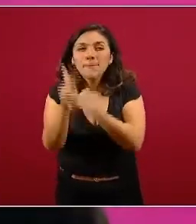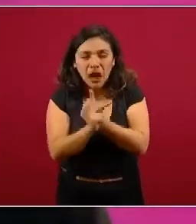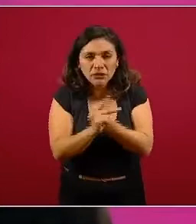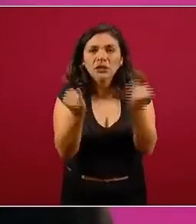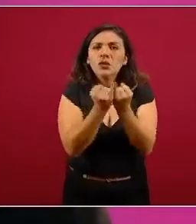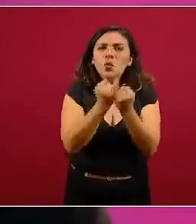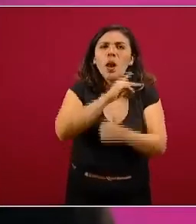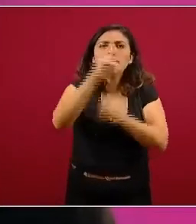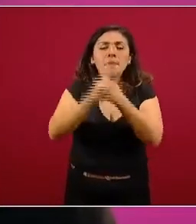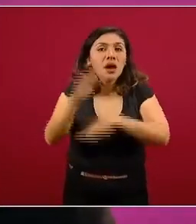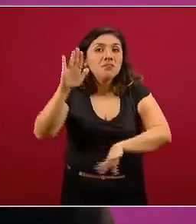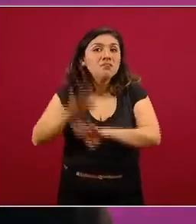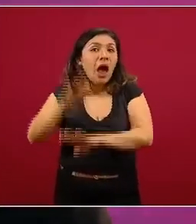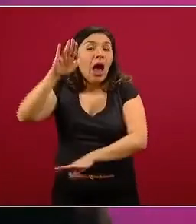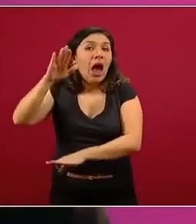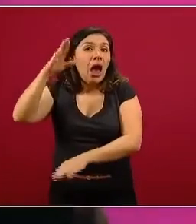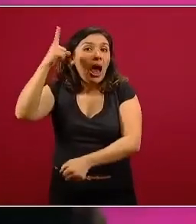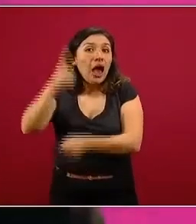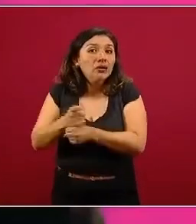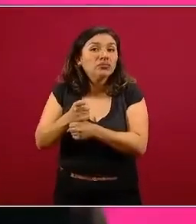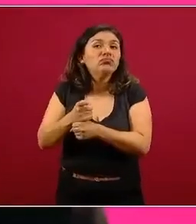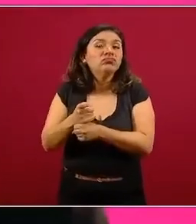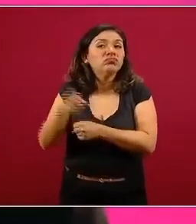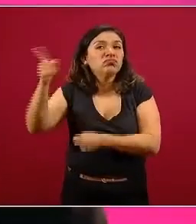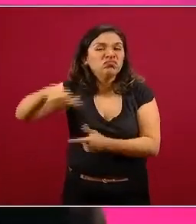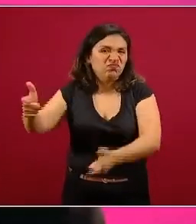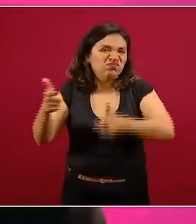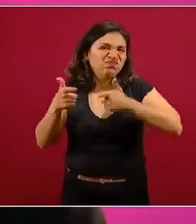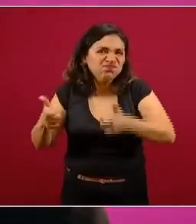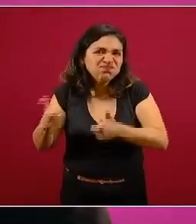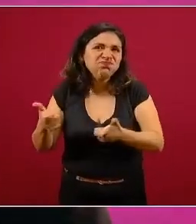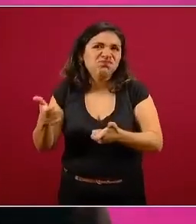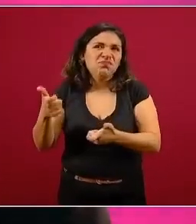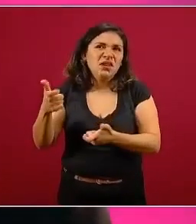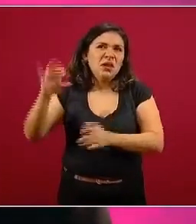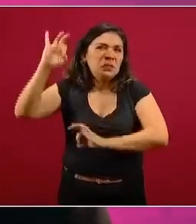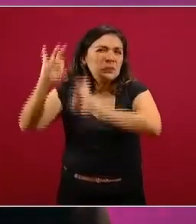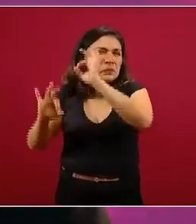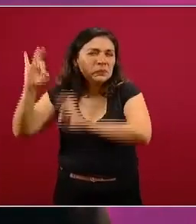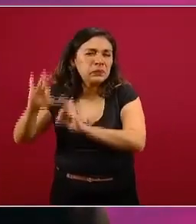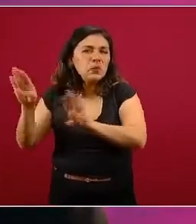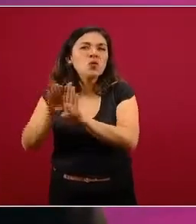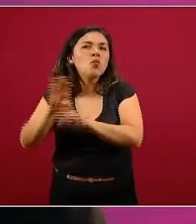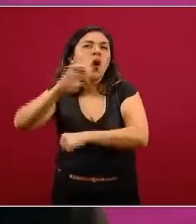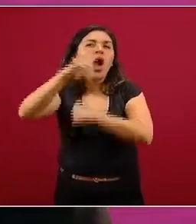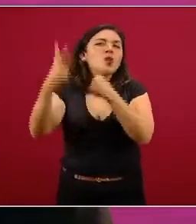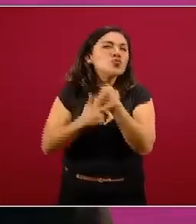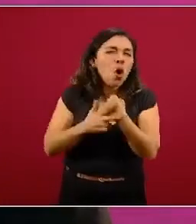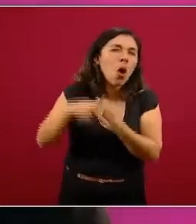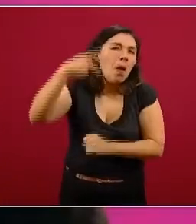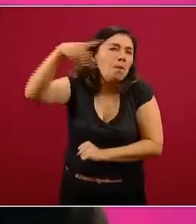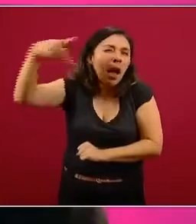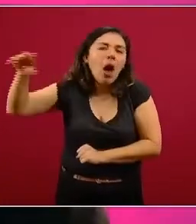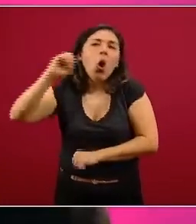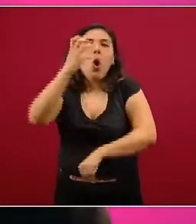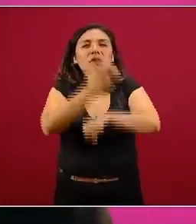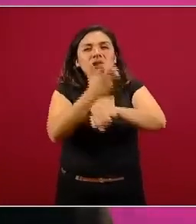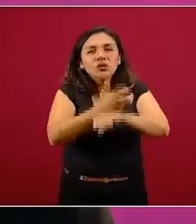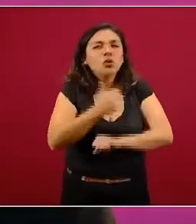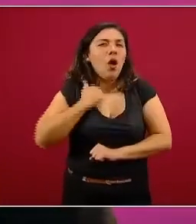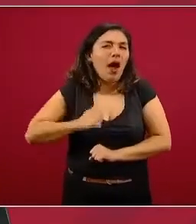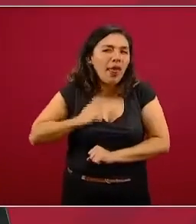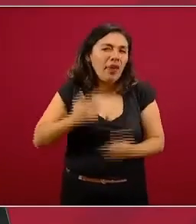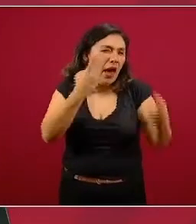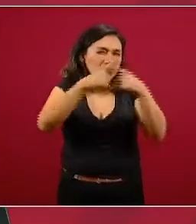los países de alta capacidad económica, de renta alta, como los países de Europa Occidental o Estados Unidos y